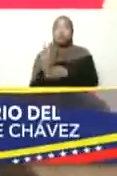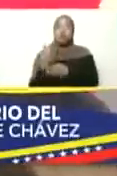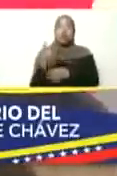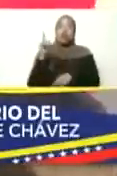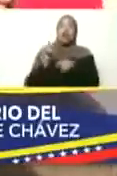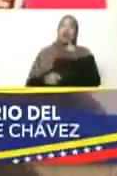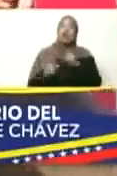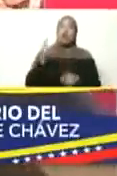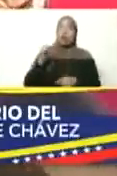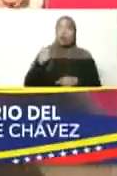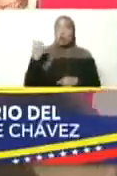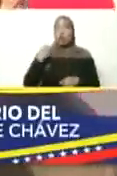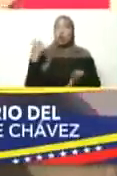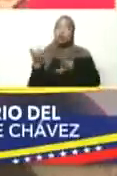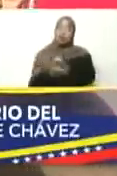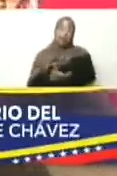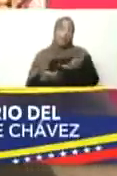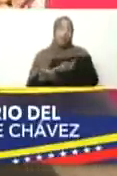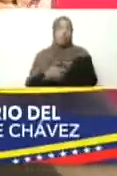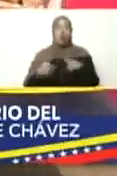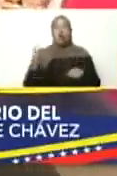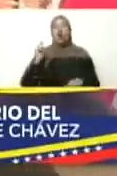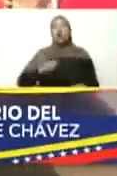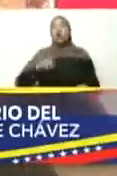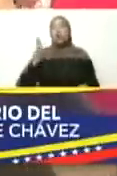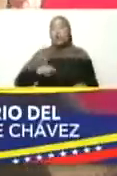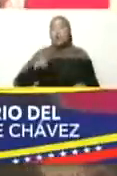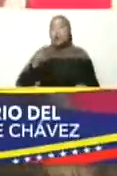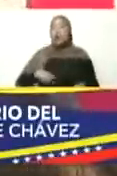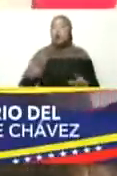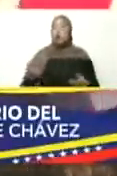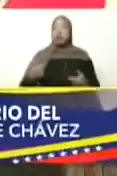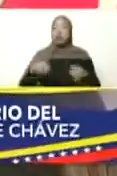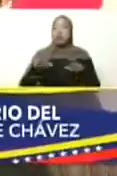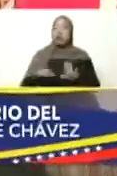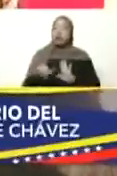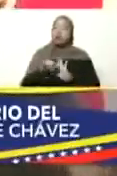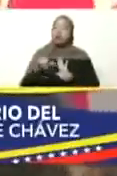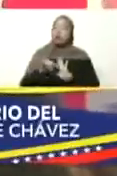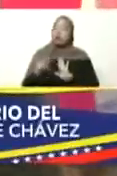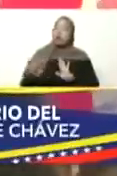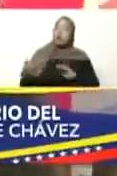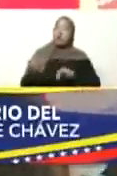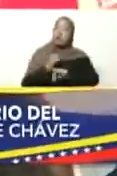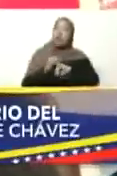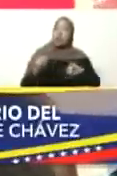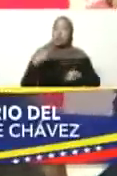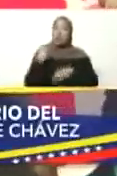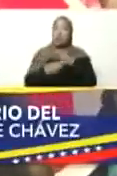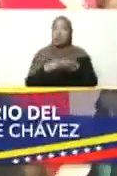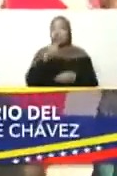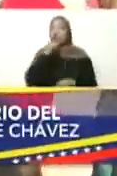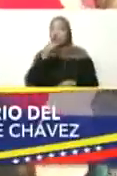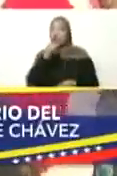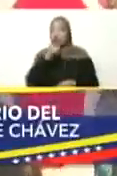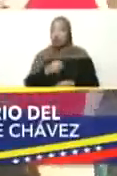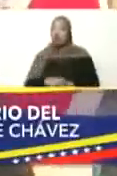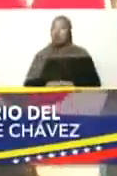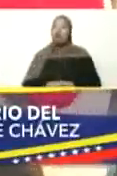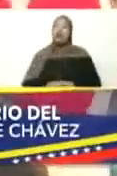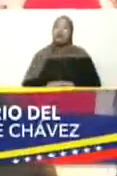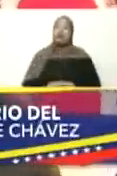pesar de cualquier guerra económica, nosotros nunca hemos dejado de sembrar, nunca hemos cerrado ninguna de las puertas de nuestras 14 unidades de